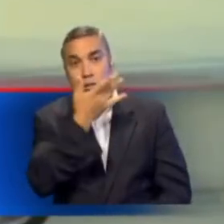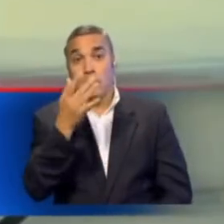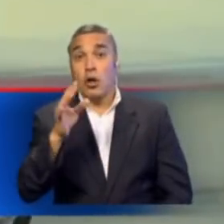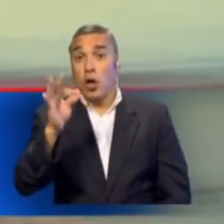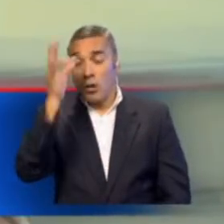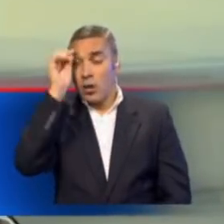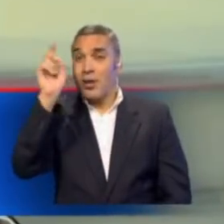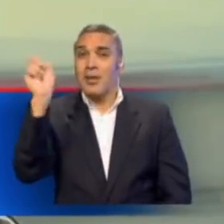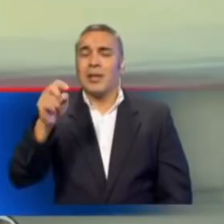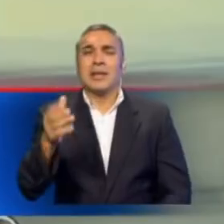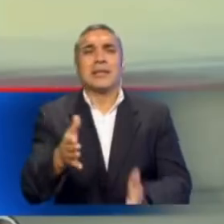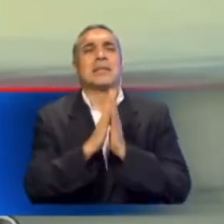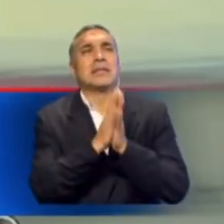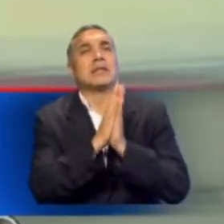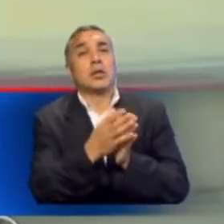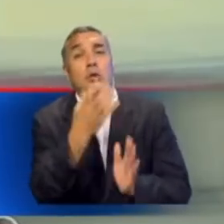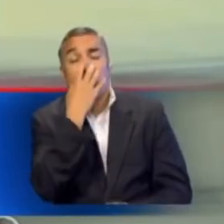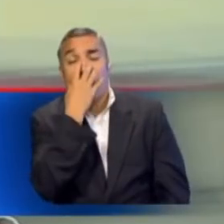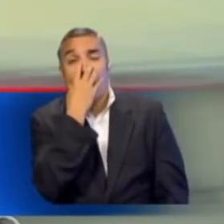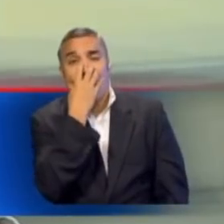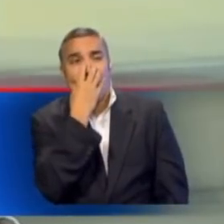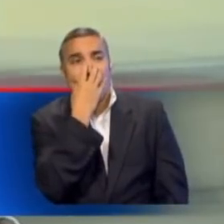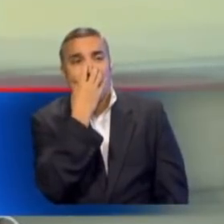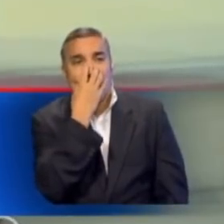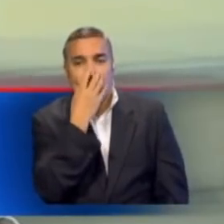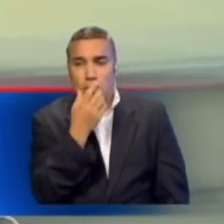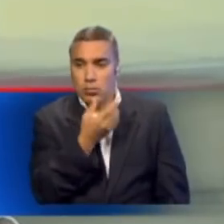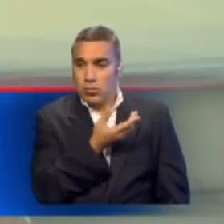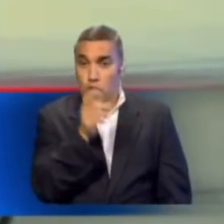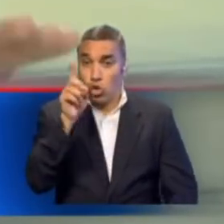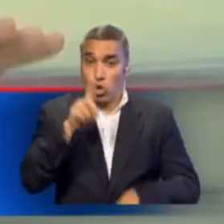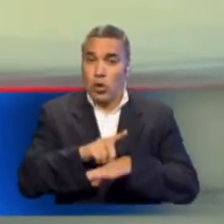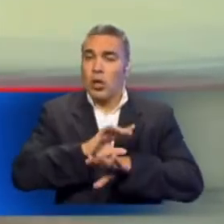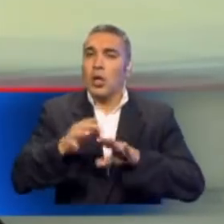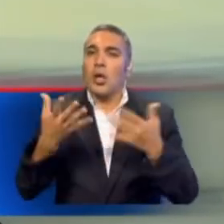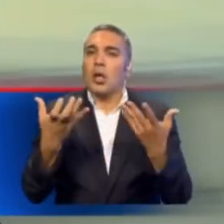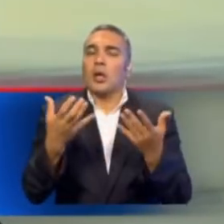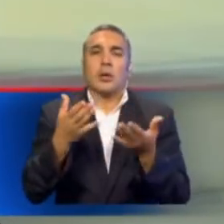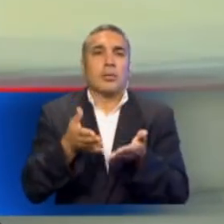piden desesperadamente oxigenar, médicos que piden